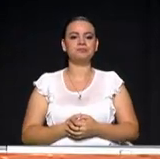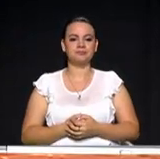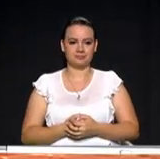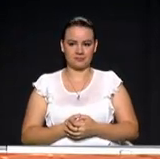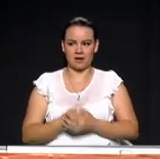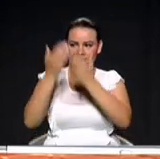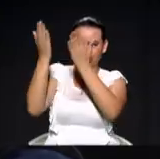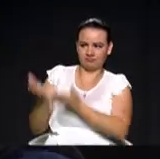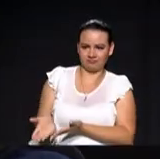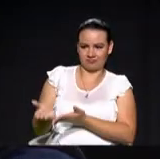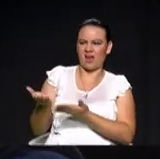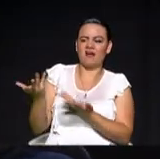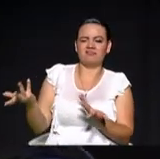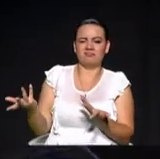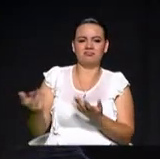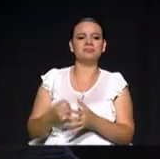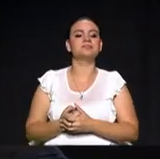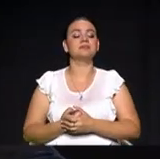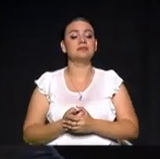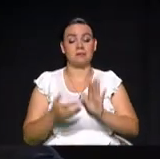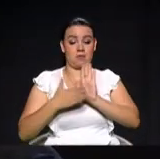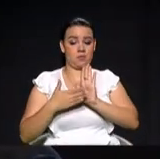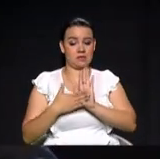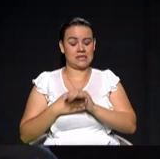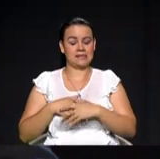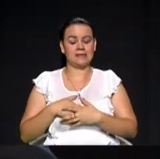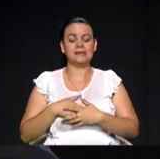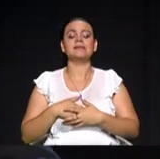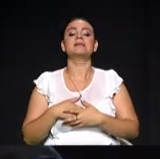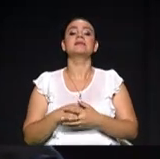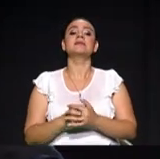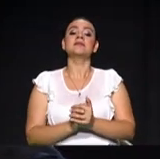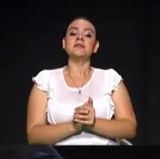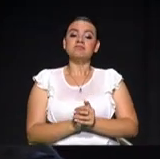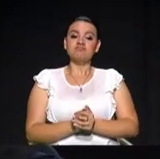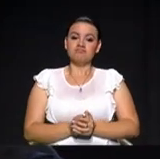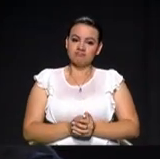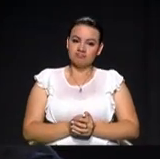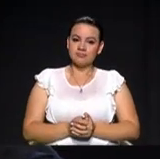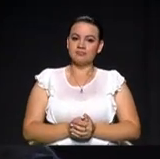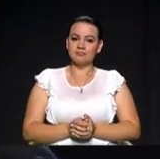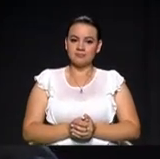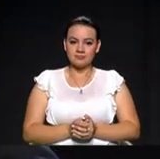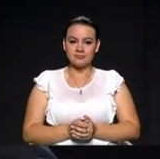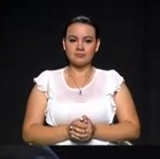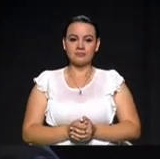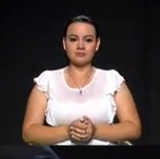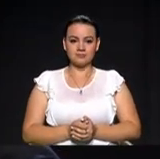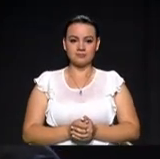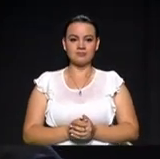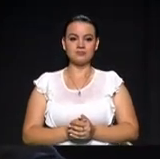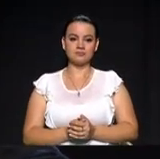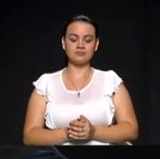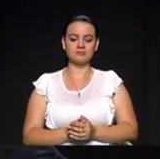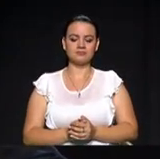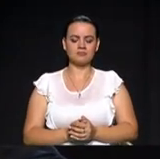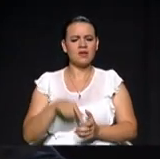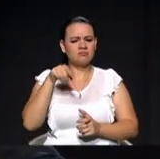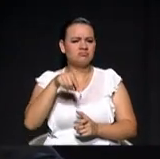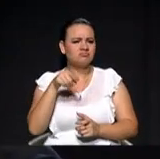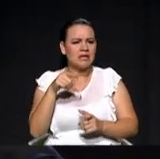propuesta bueno me parece muy importante señalar que no se puede esperar que haya una disminución